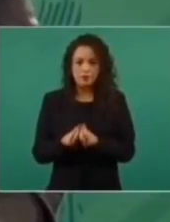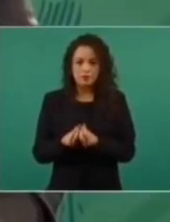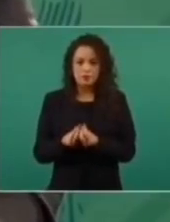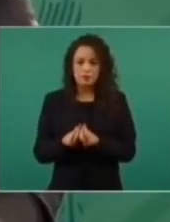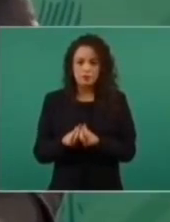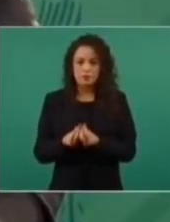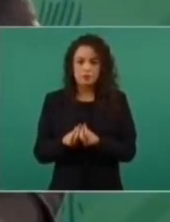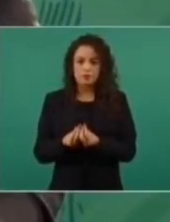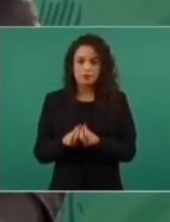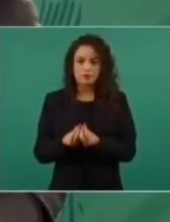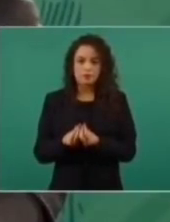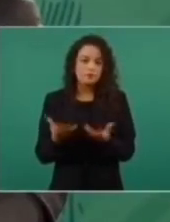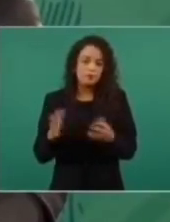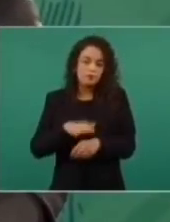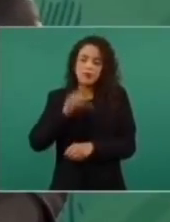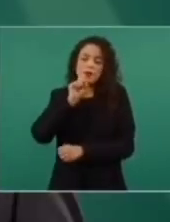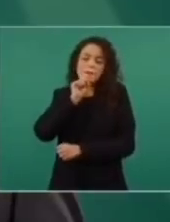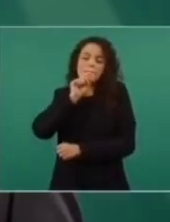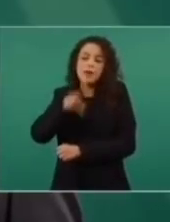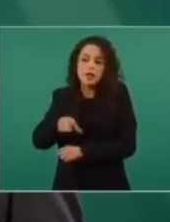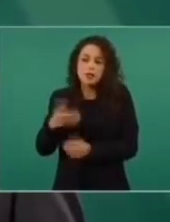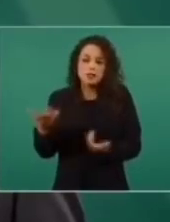quiero